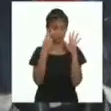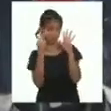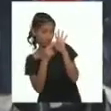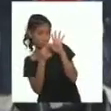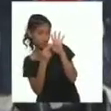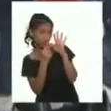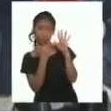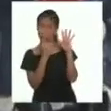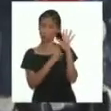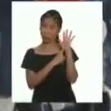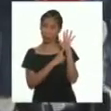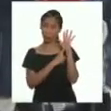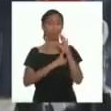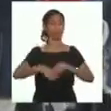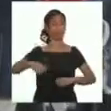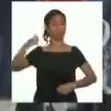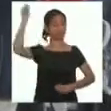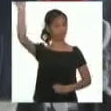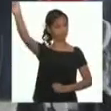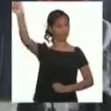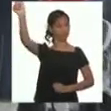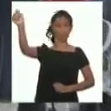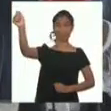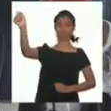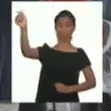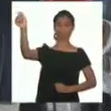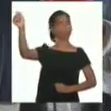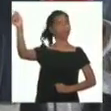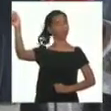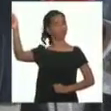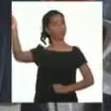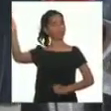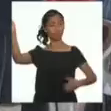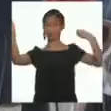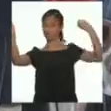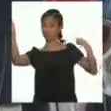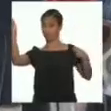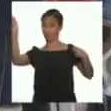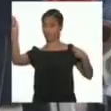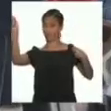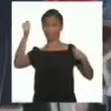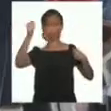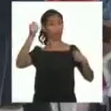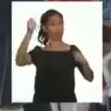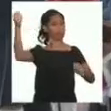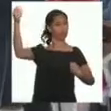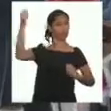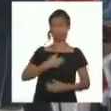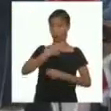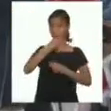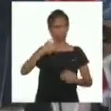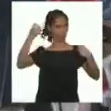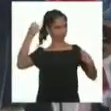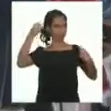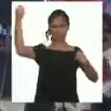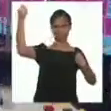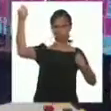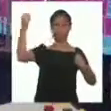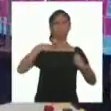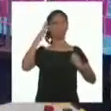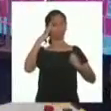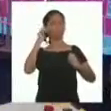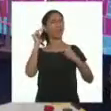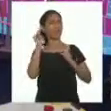Se ve a alguien que está levantando el brazo y sostiene una bandera frente a muchas personas. ¡Yo sé!